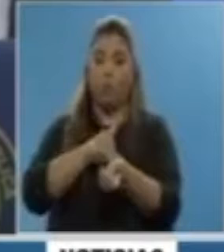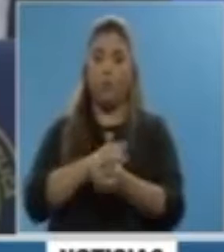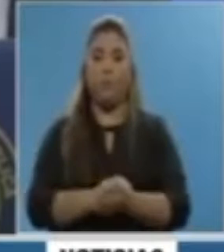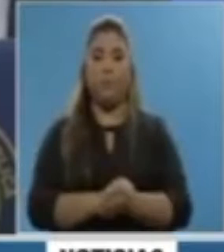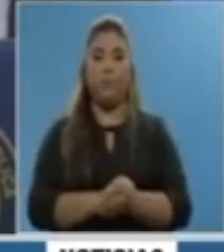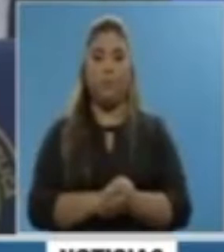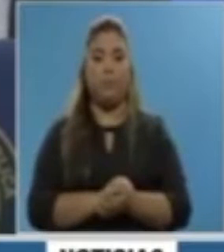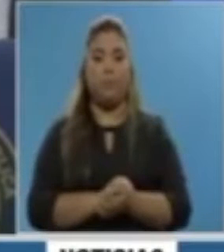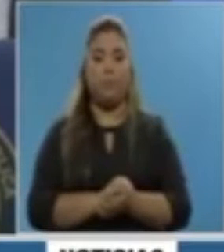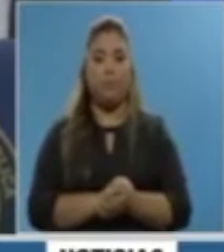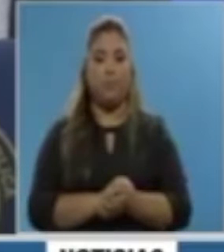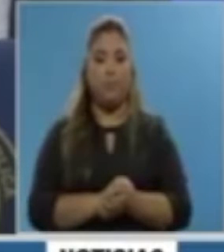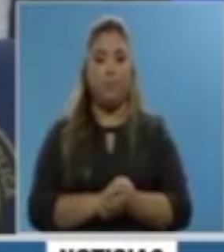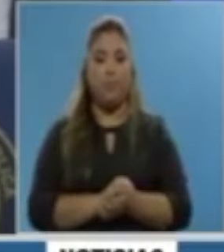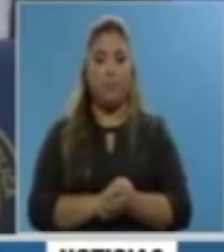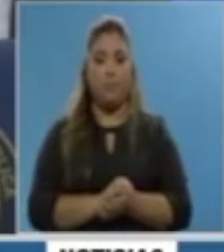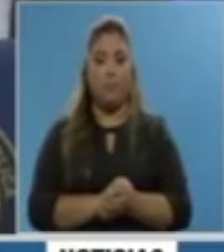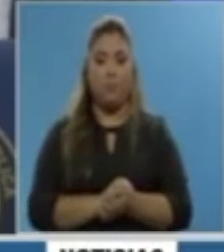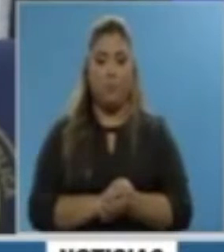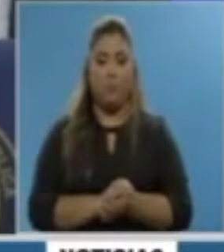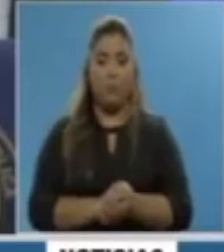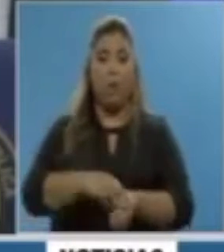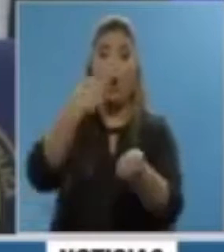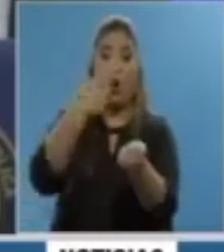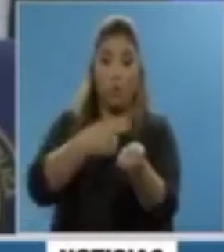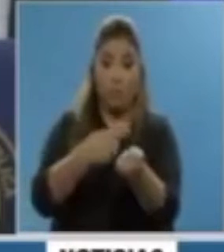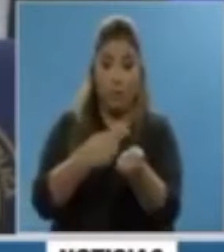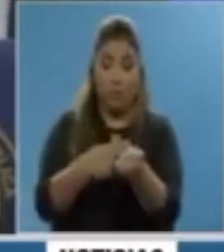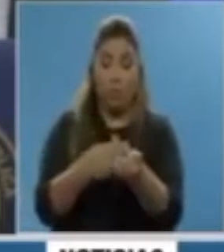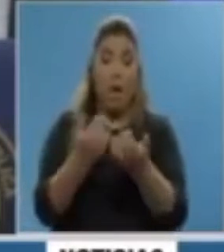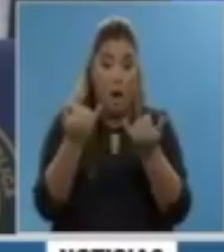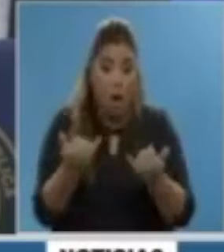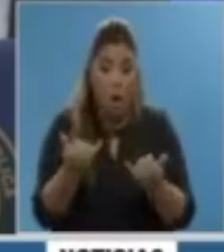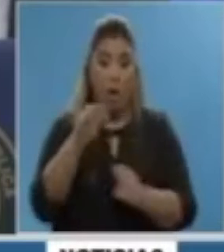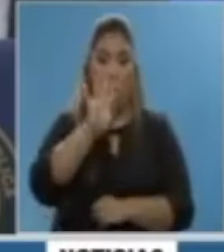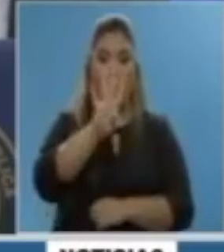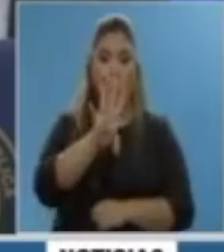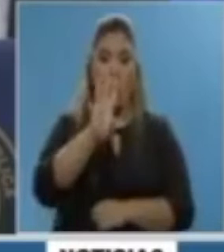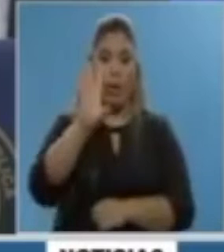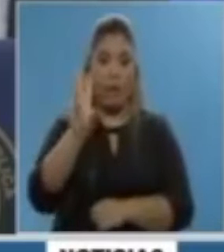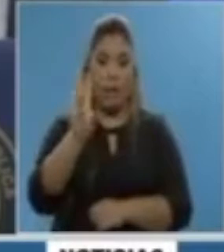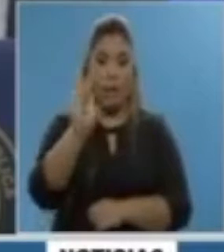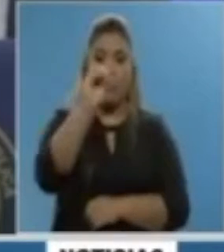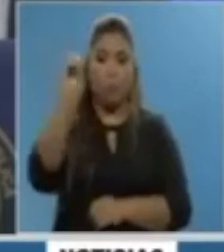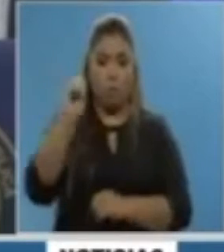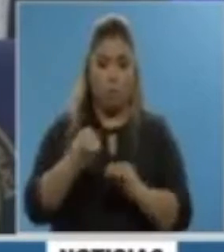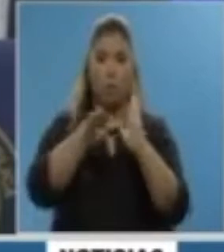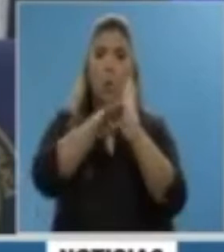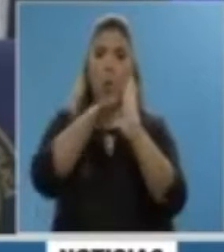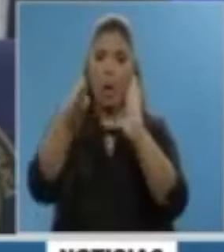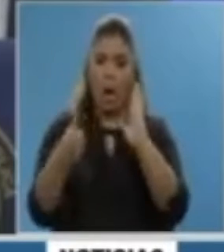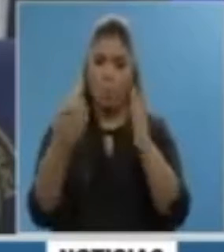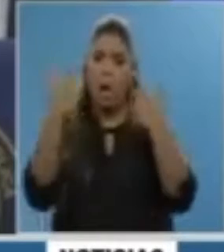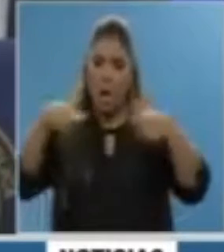Esta es la información actualizada de la capacidad hospitalaria. Actualmente tenemos 46% de camas disponibles en